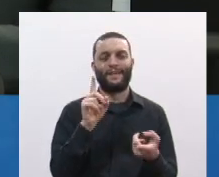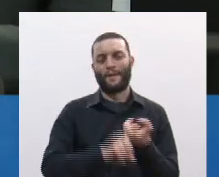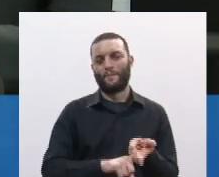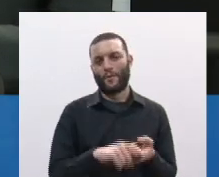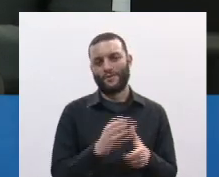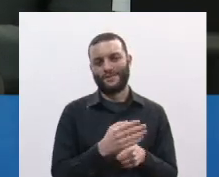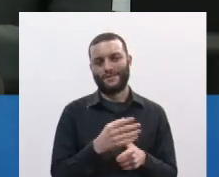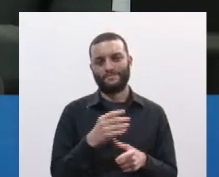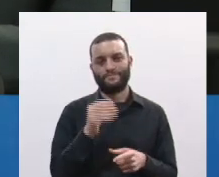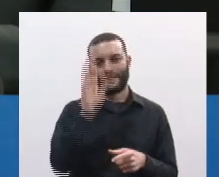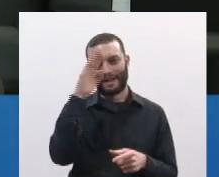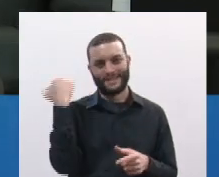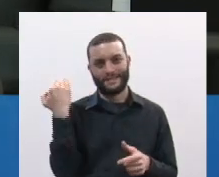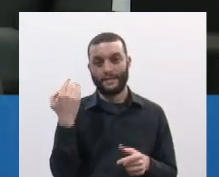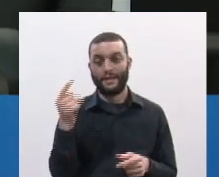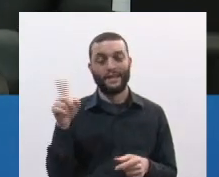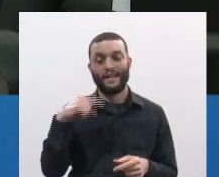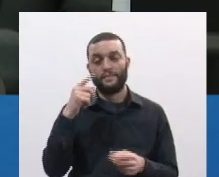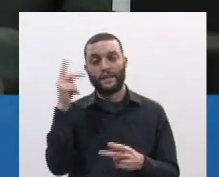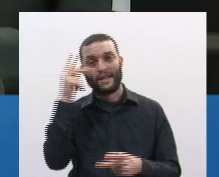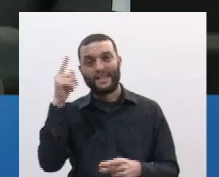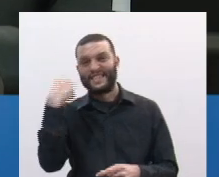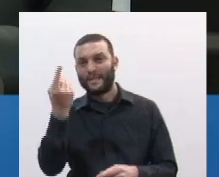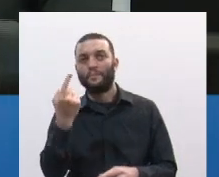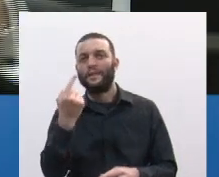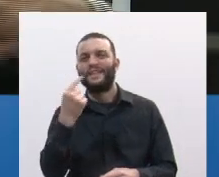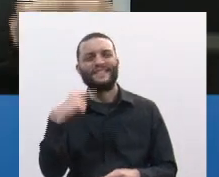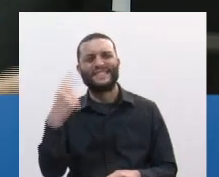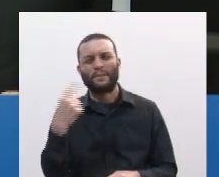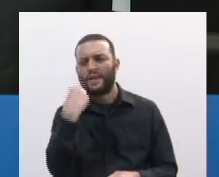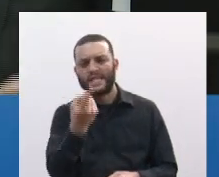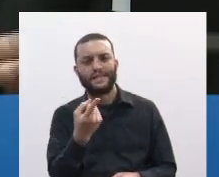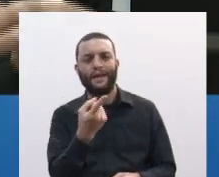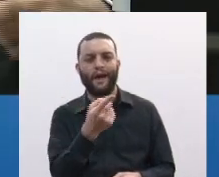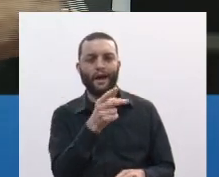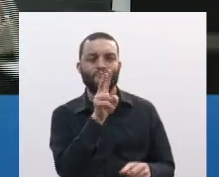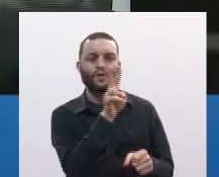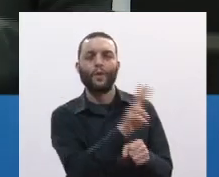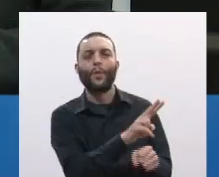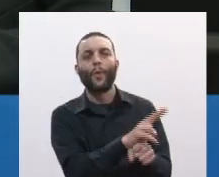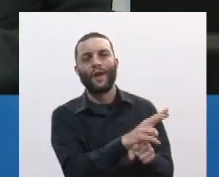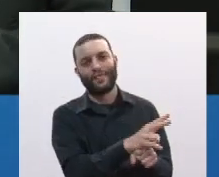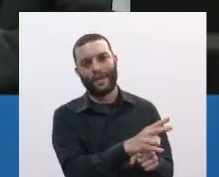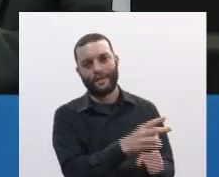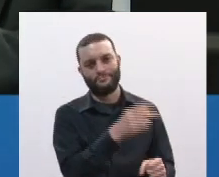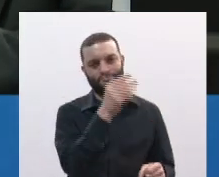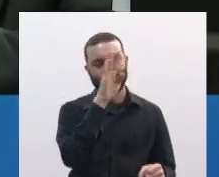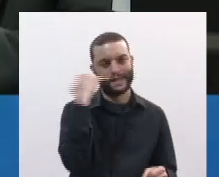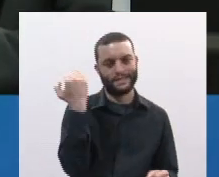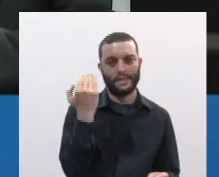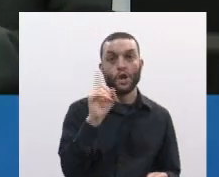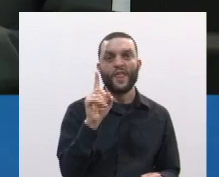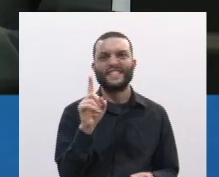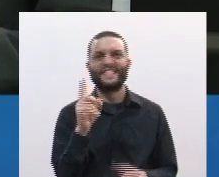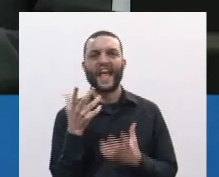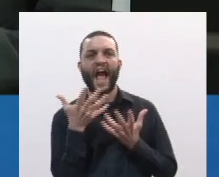Cristina, cuídenla Cristina. Como me dijo alguien el otro día, no pedía que la defendamos, porque se sabía defender sola.